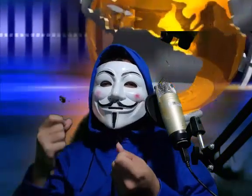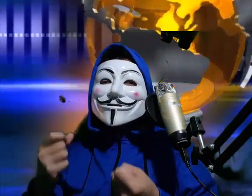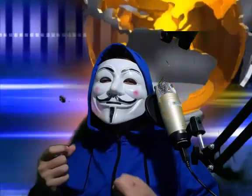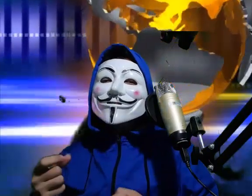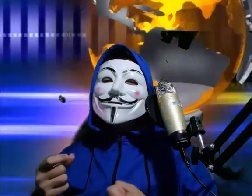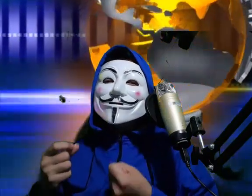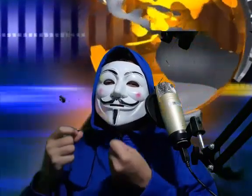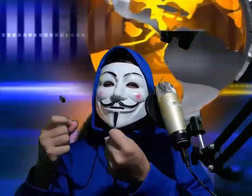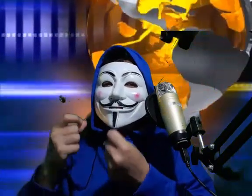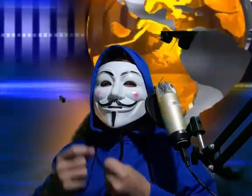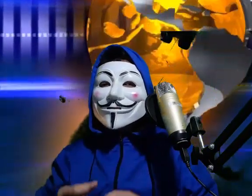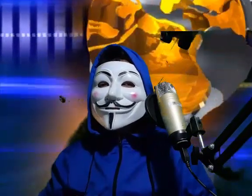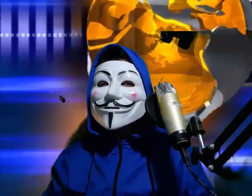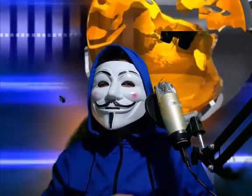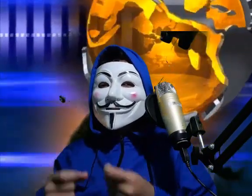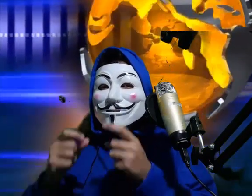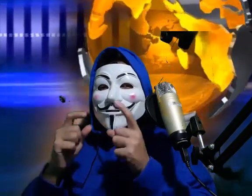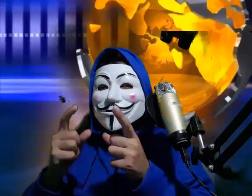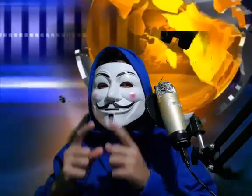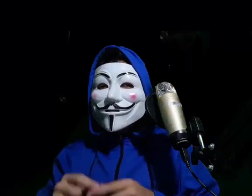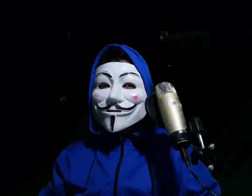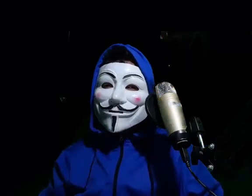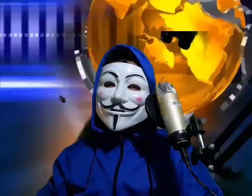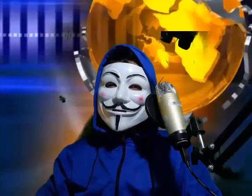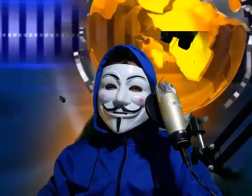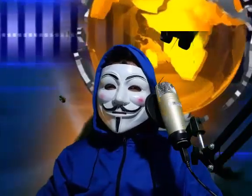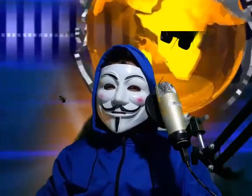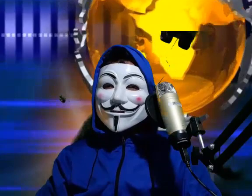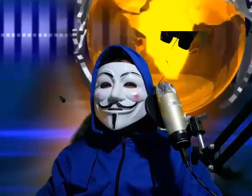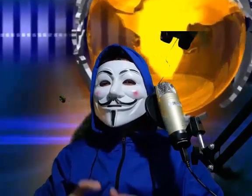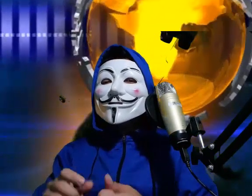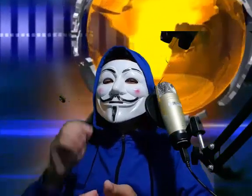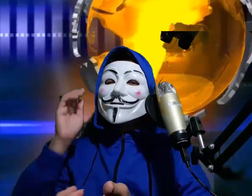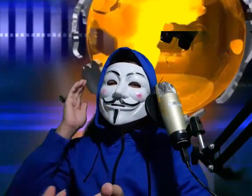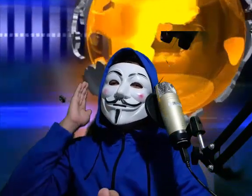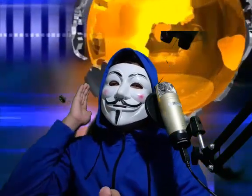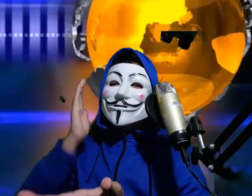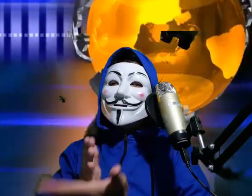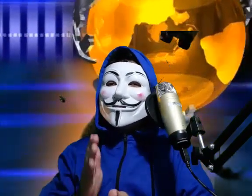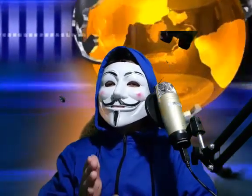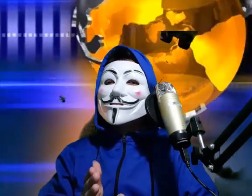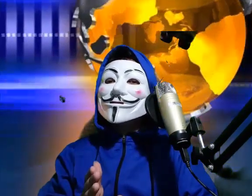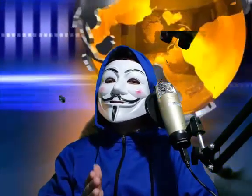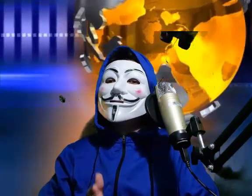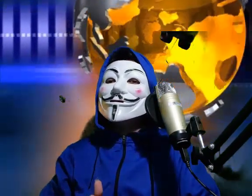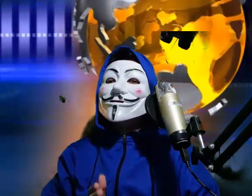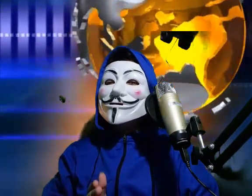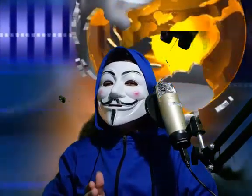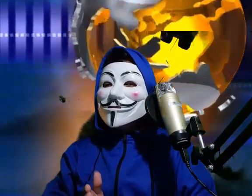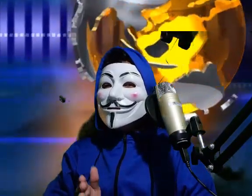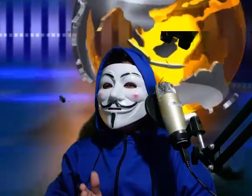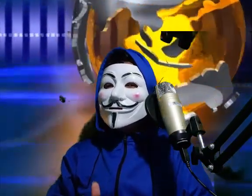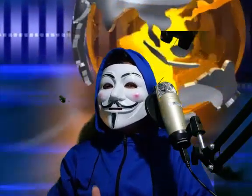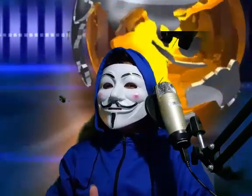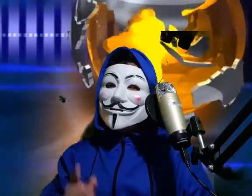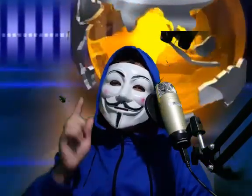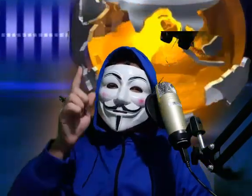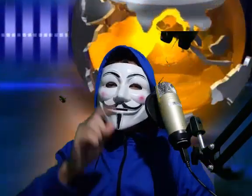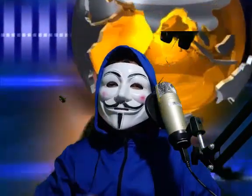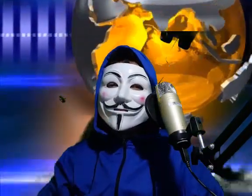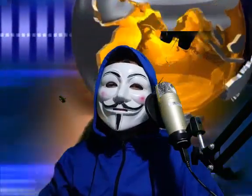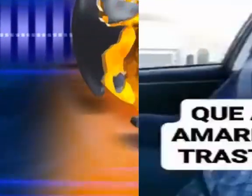no participe en las votaciones de el 2021 y dice que tiene pruebas suficientes para